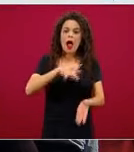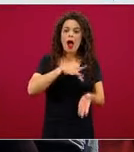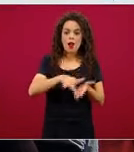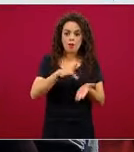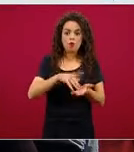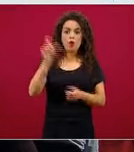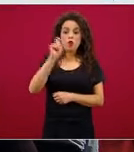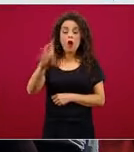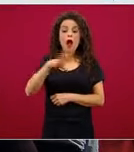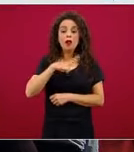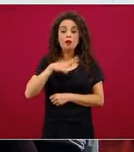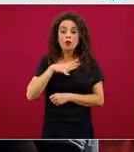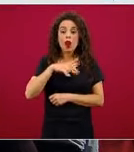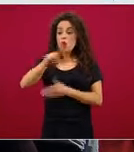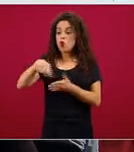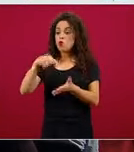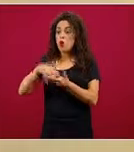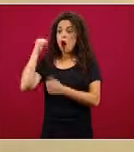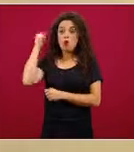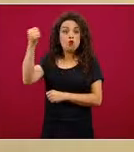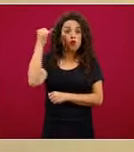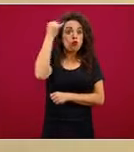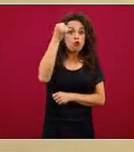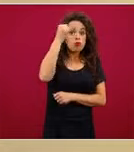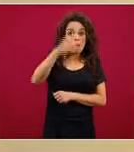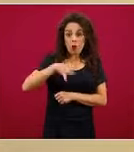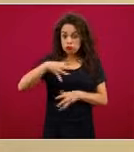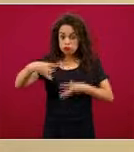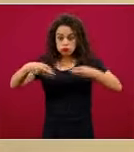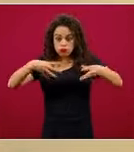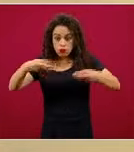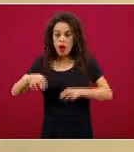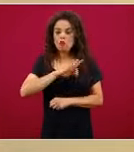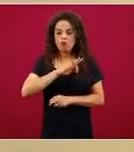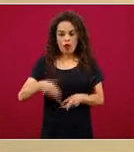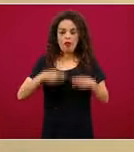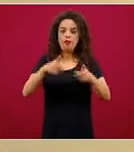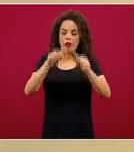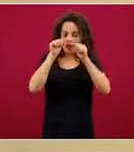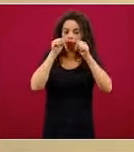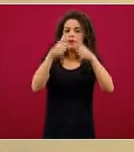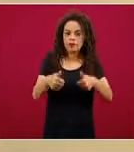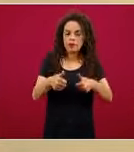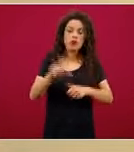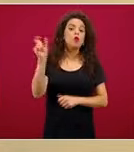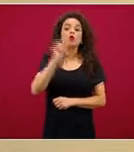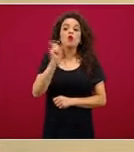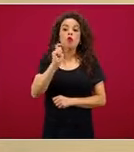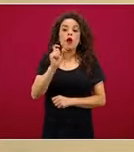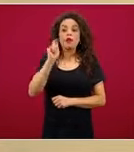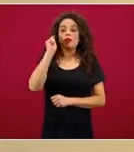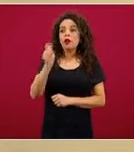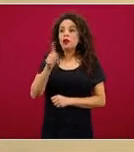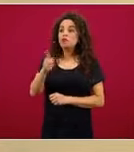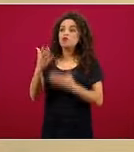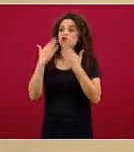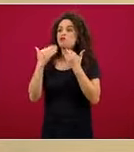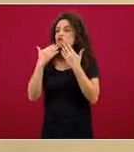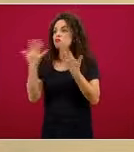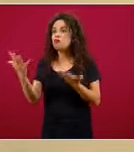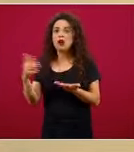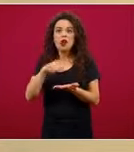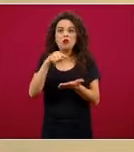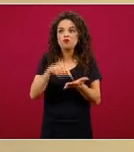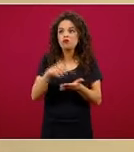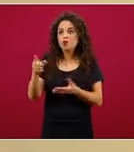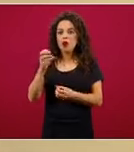brotes aparecen en lugares remotos, en lugares donde la capacidad de respuesta es limitada, donde realmente